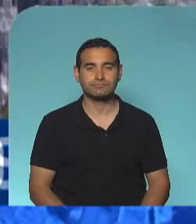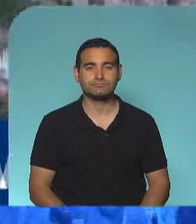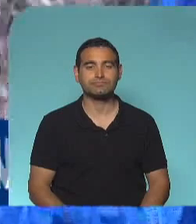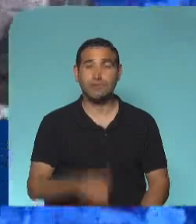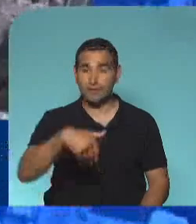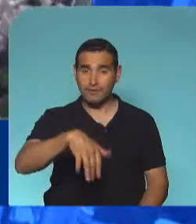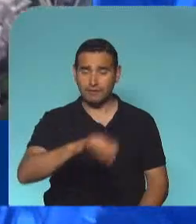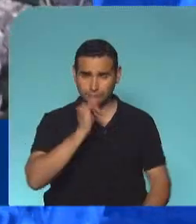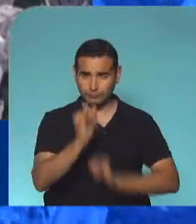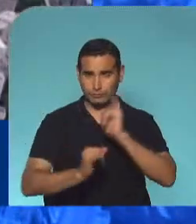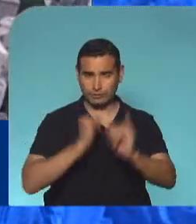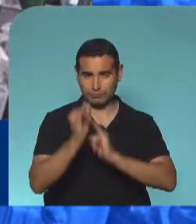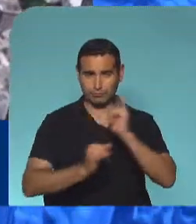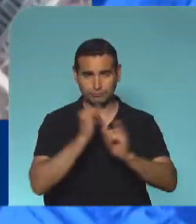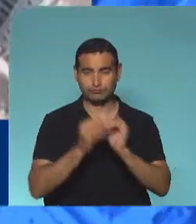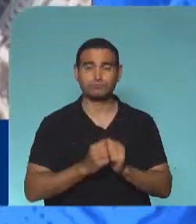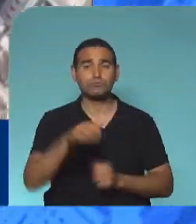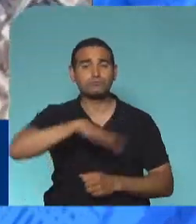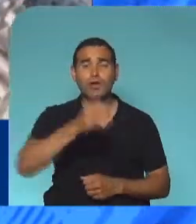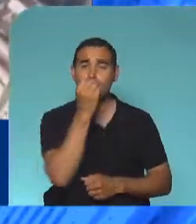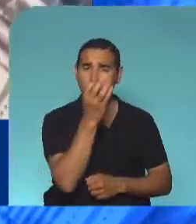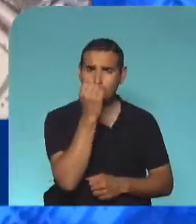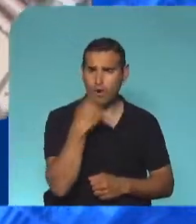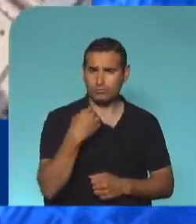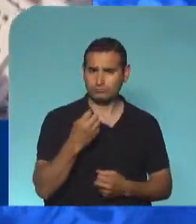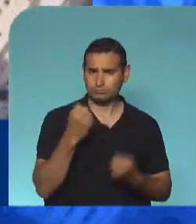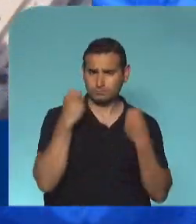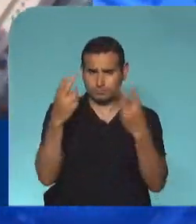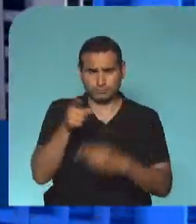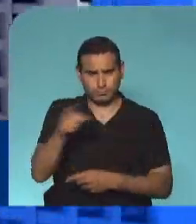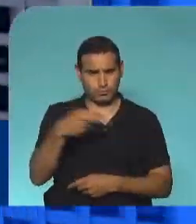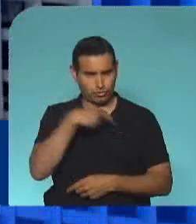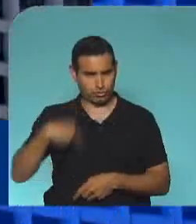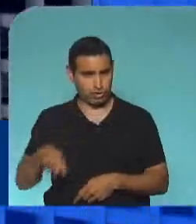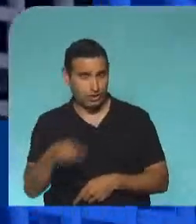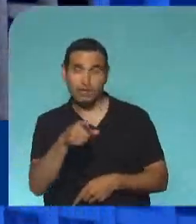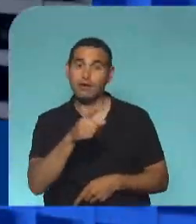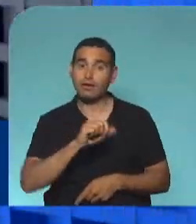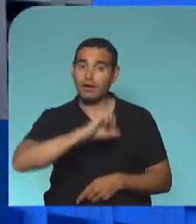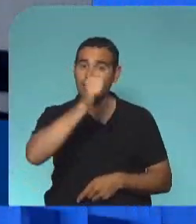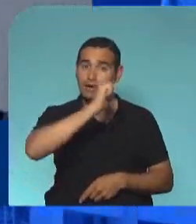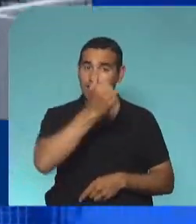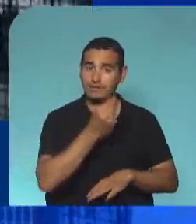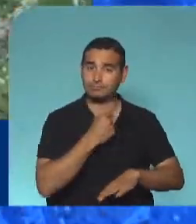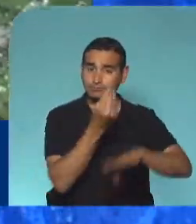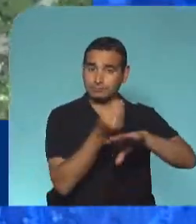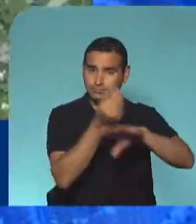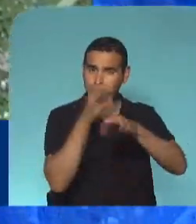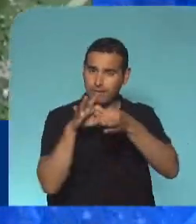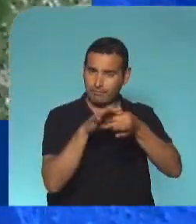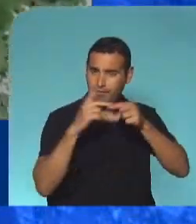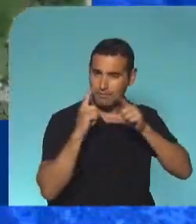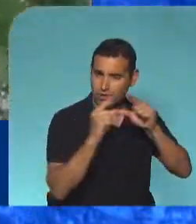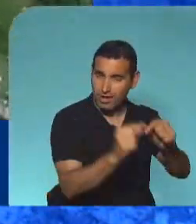En instantes, Hong Kong, desafío para China. El triunfo de candidatos vinculados a los manifestantes en los comicios